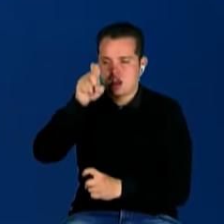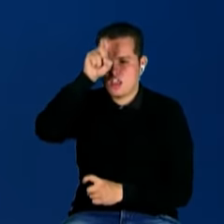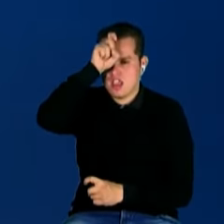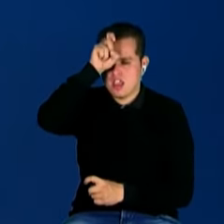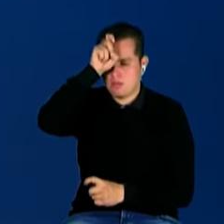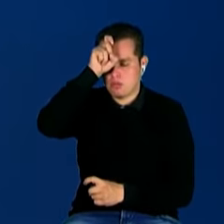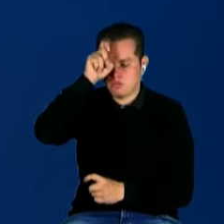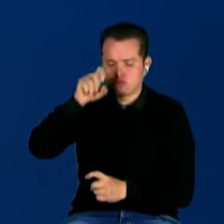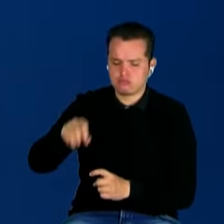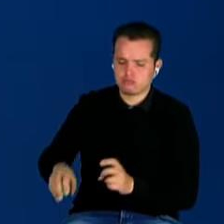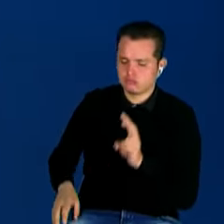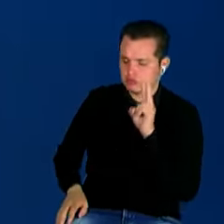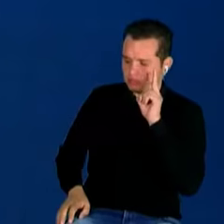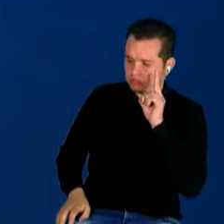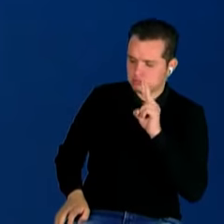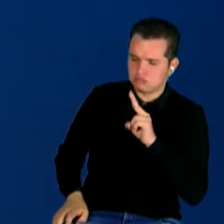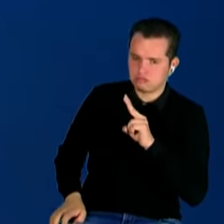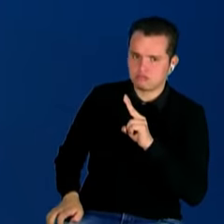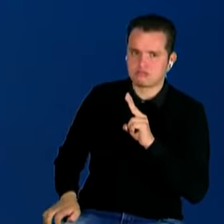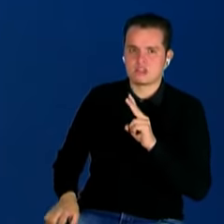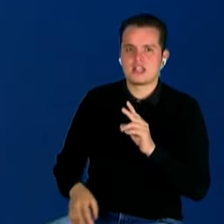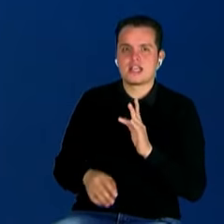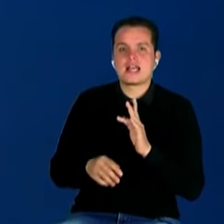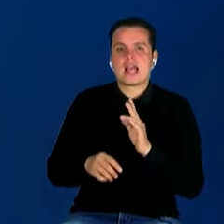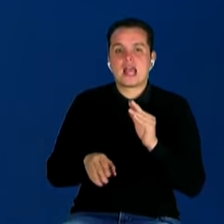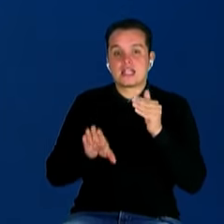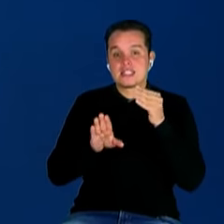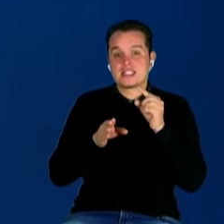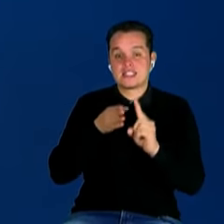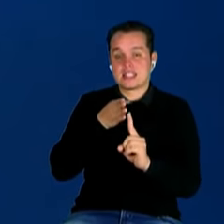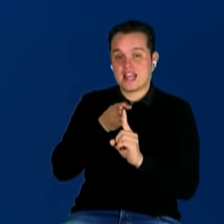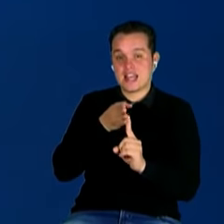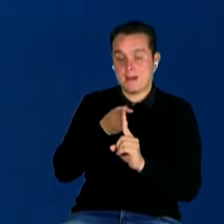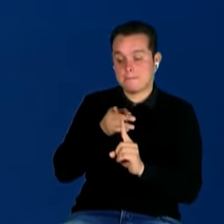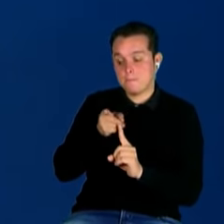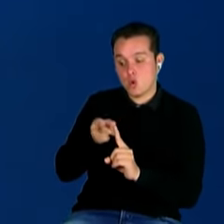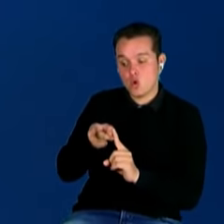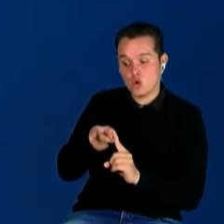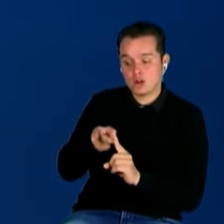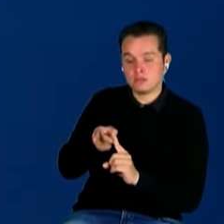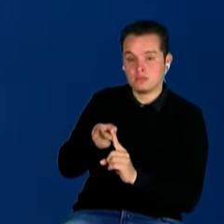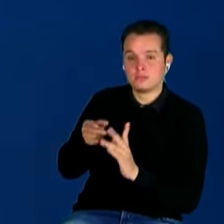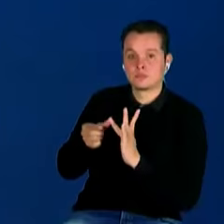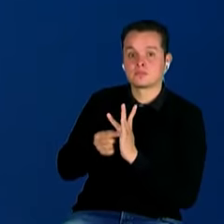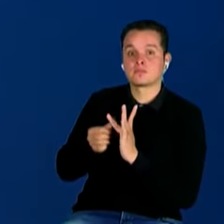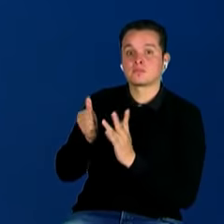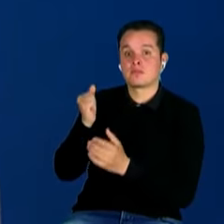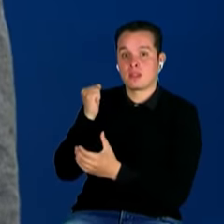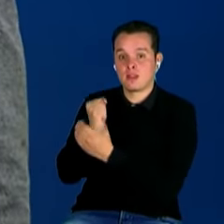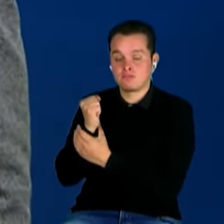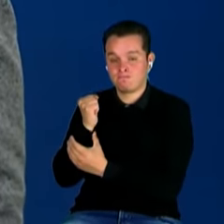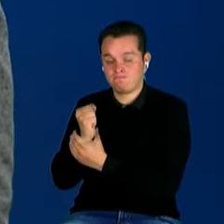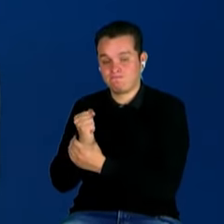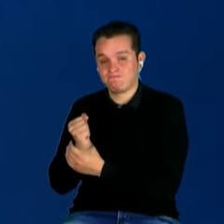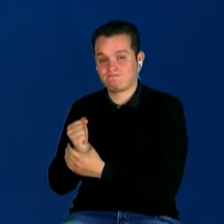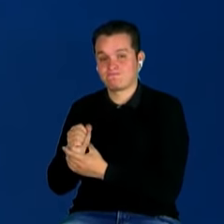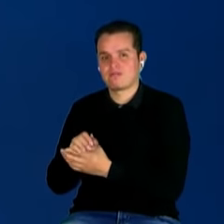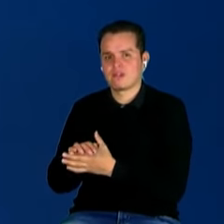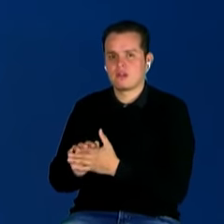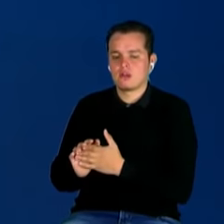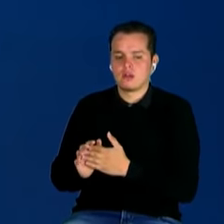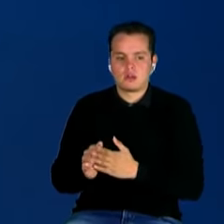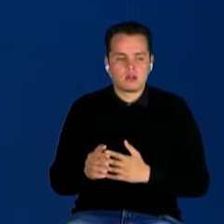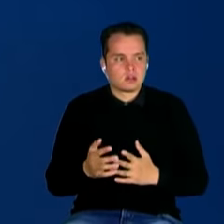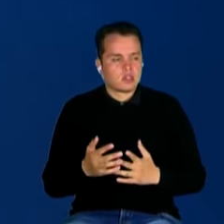época se enamora de la esposa de Abraham. Abraham, temeroso, la